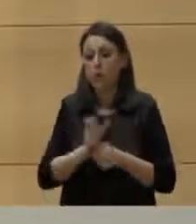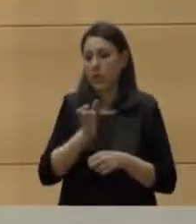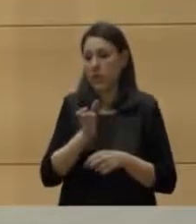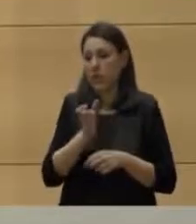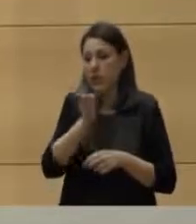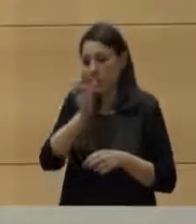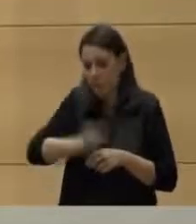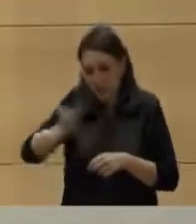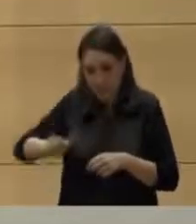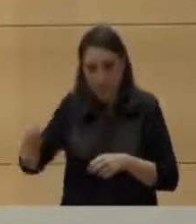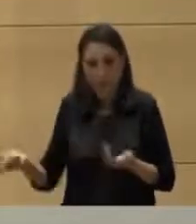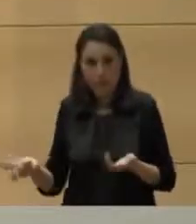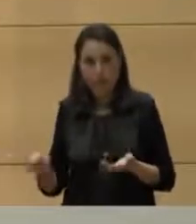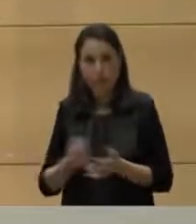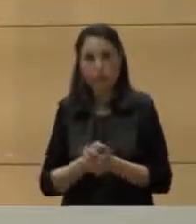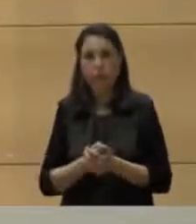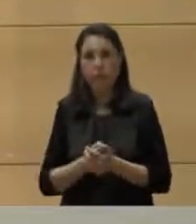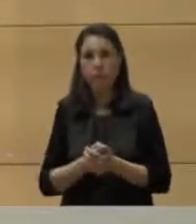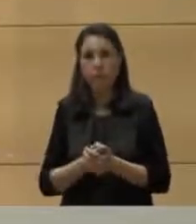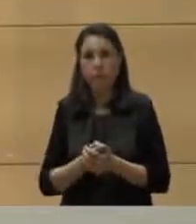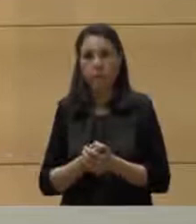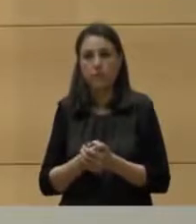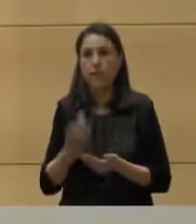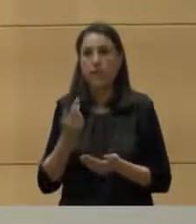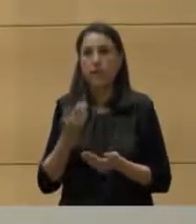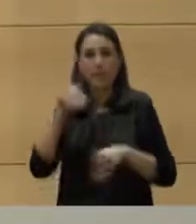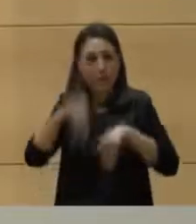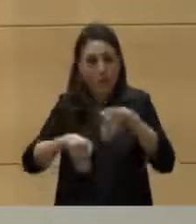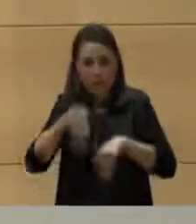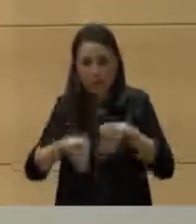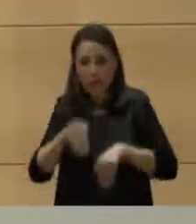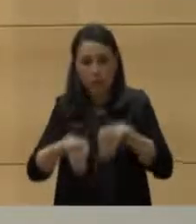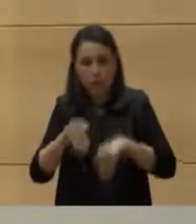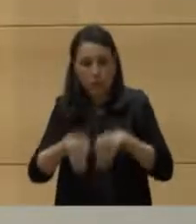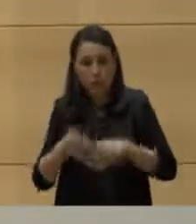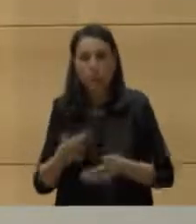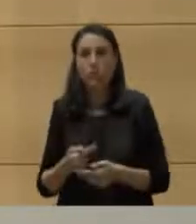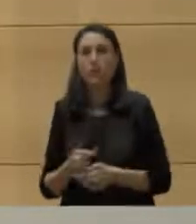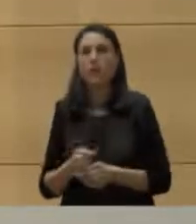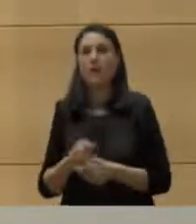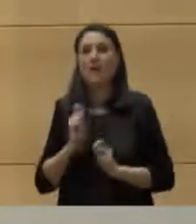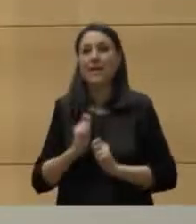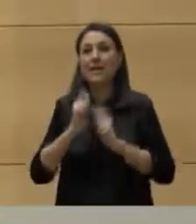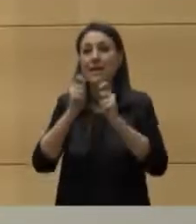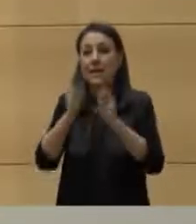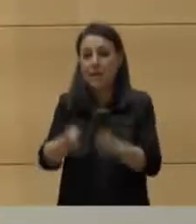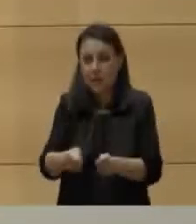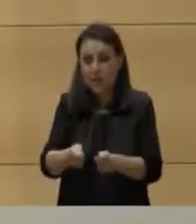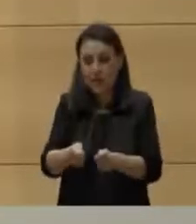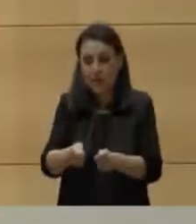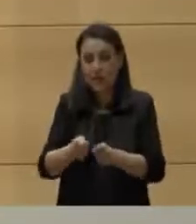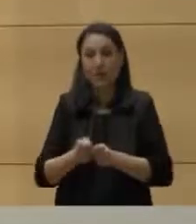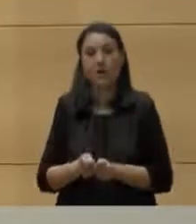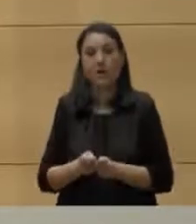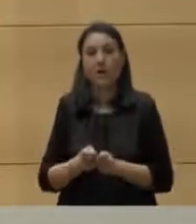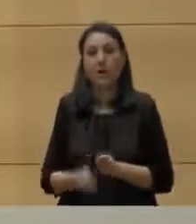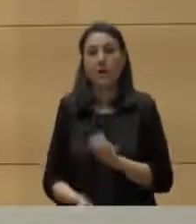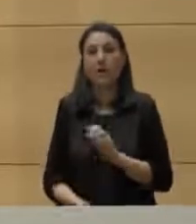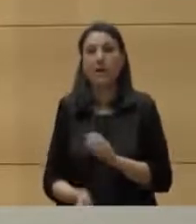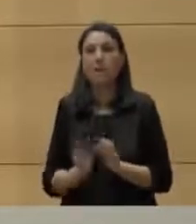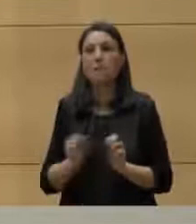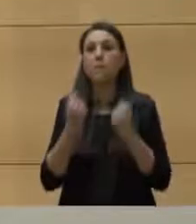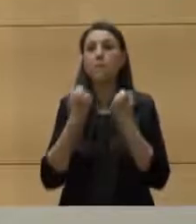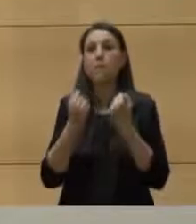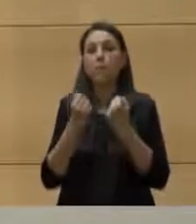soberano, cuando expresa su voluntad democráticamente, da origen al poder constituido. ¿Qué es el